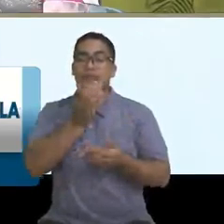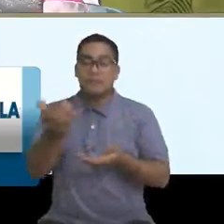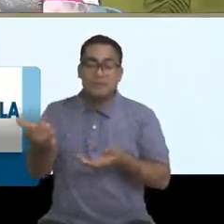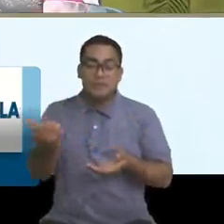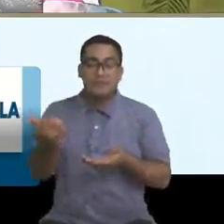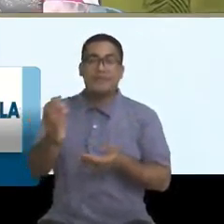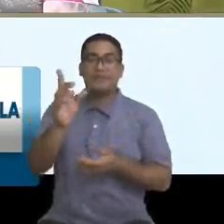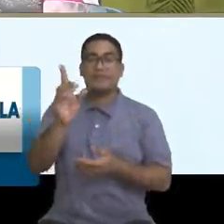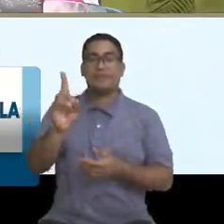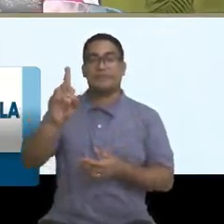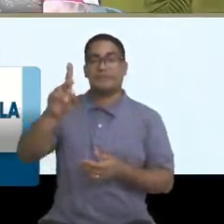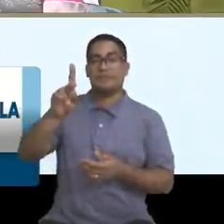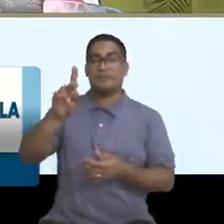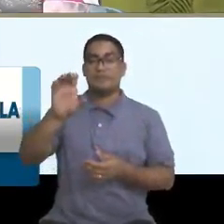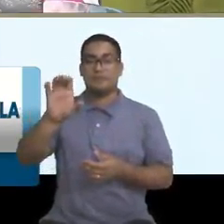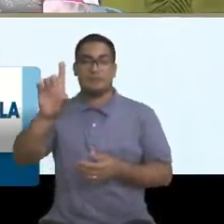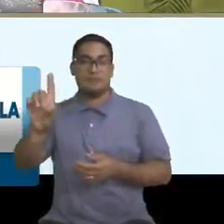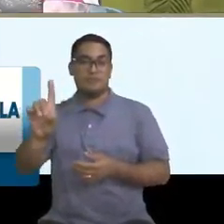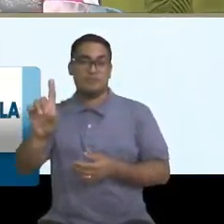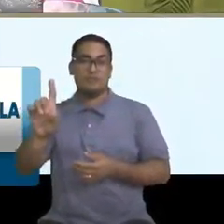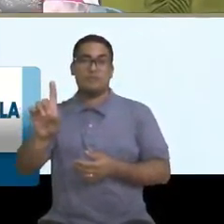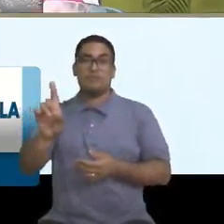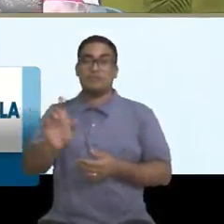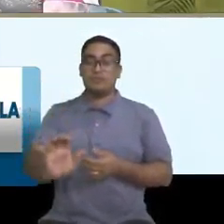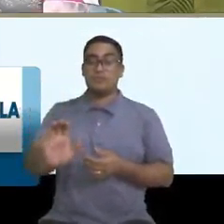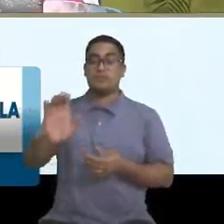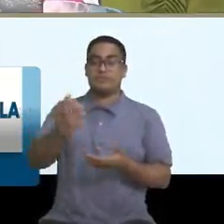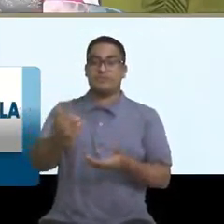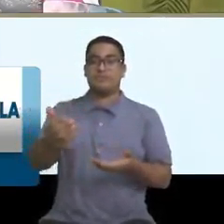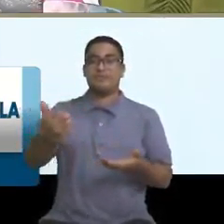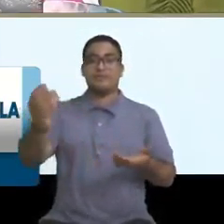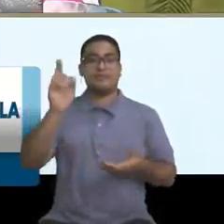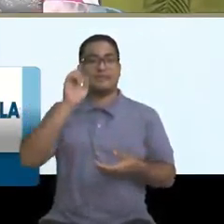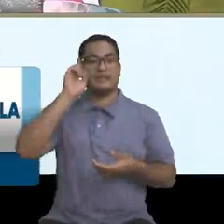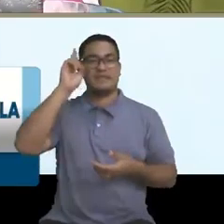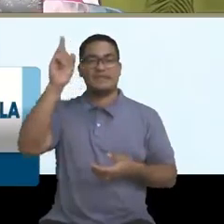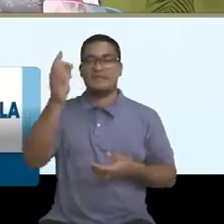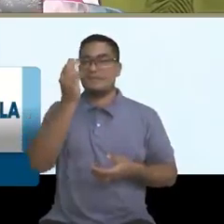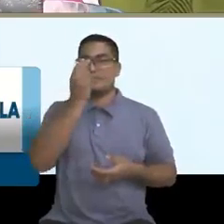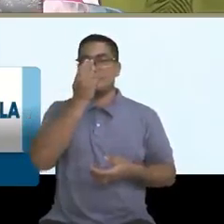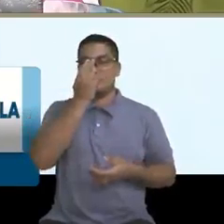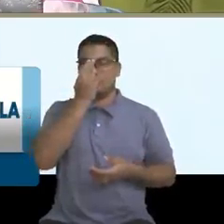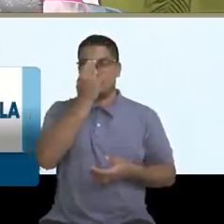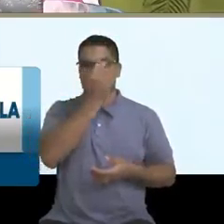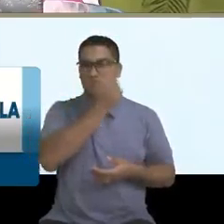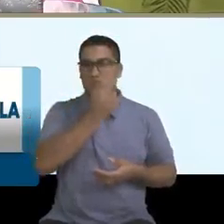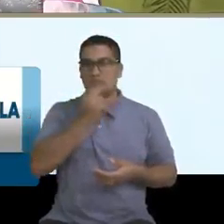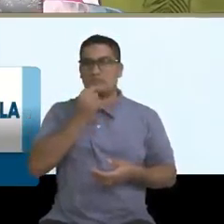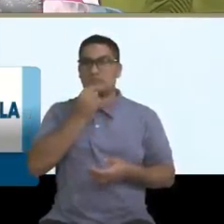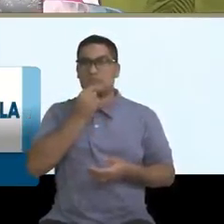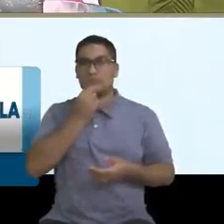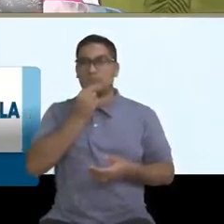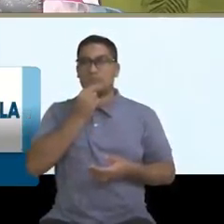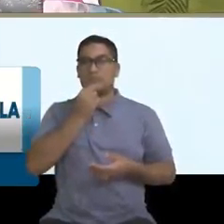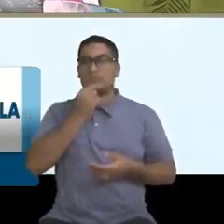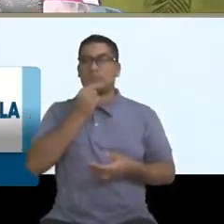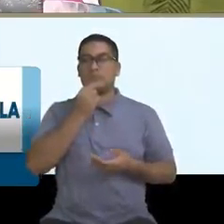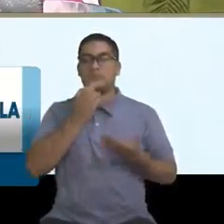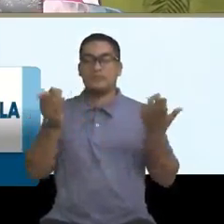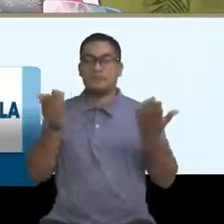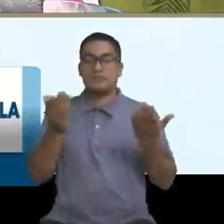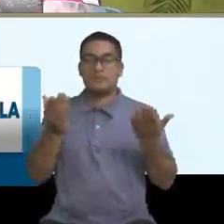menos si el niño está desnutrido o no. Ellos siempre, cuando lo lleven al seguimiento de